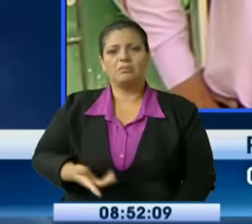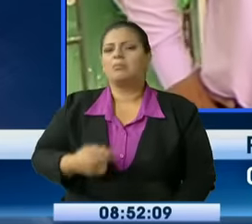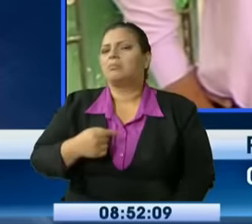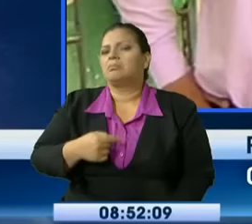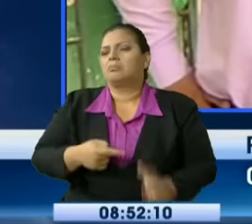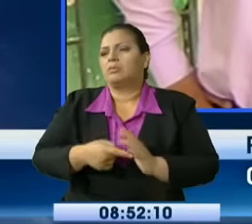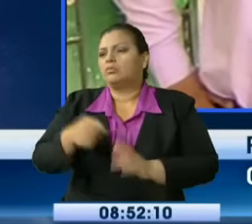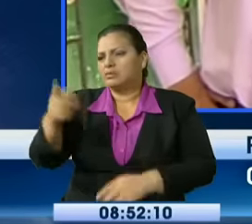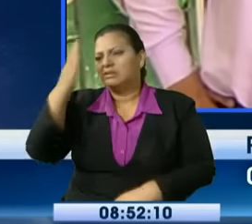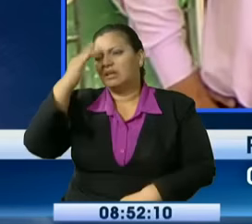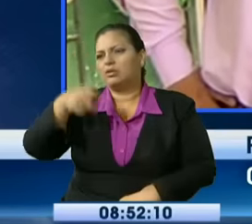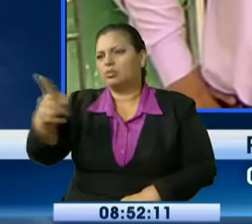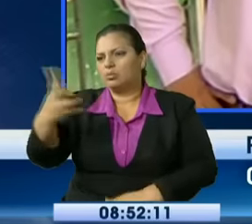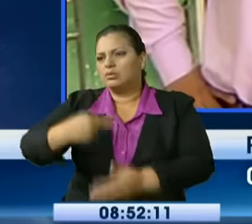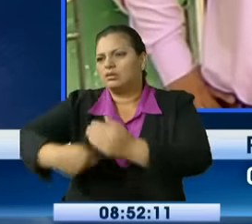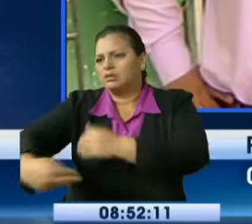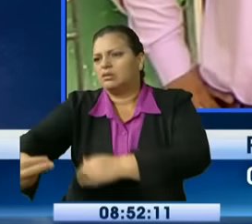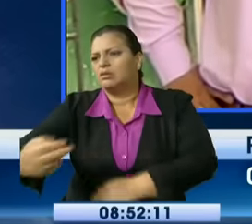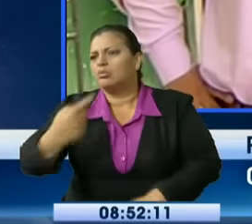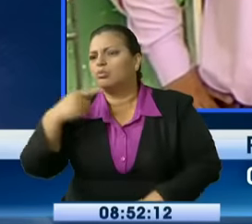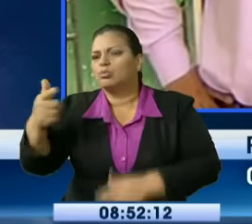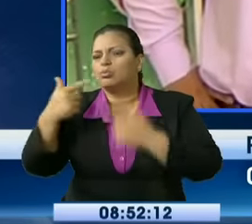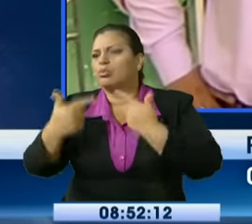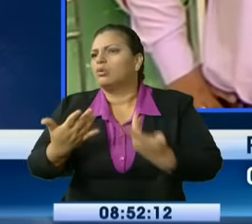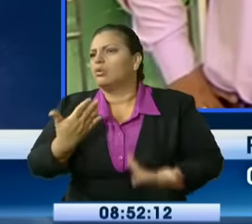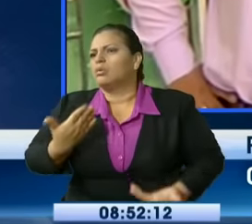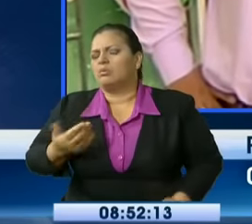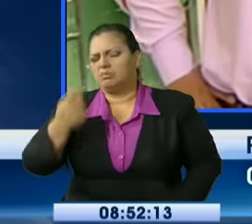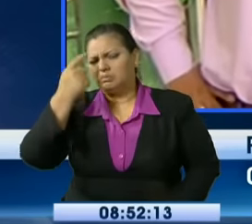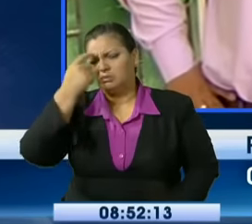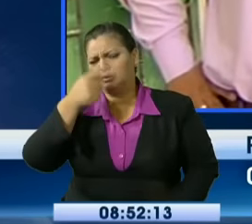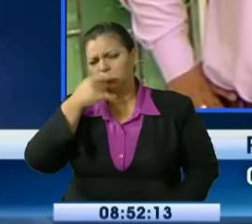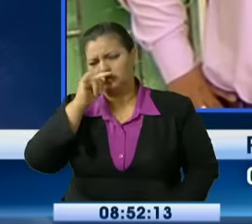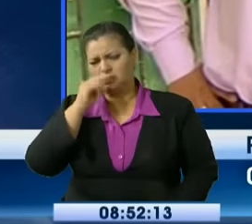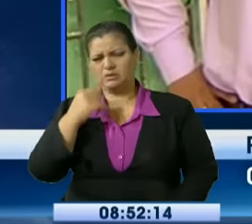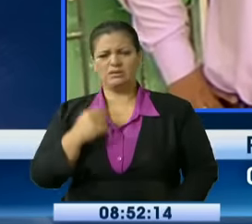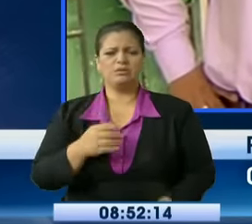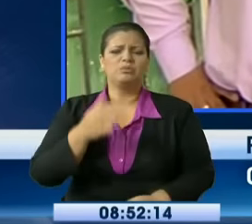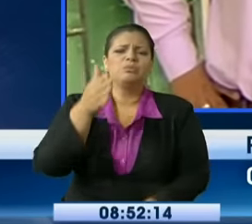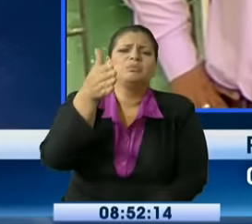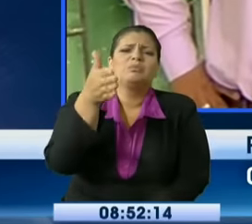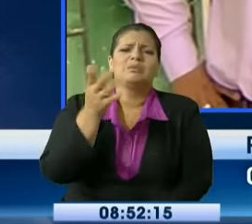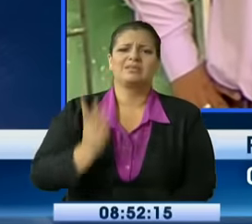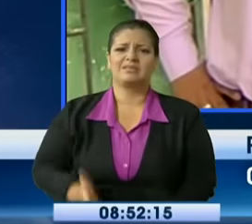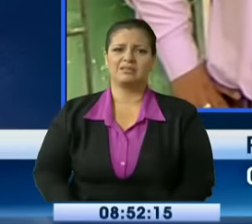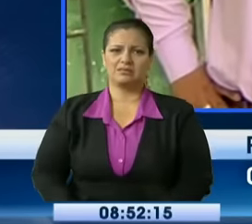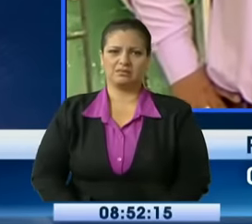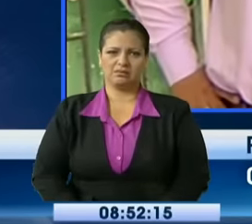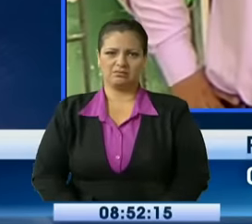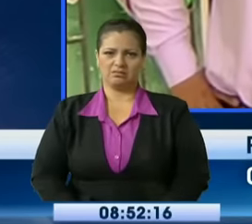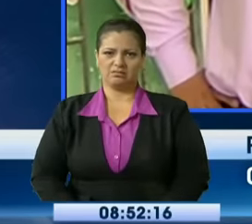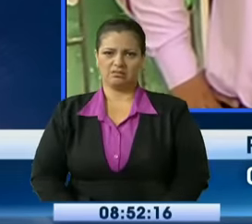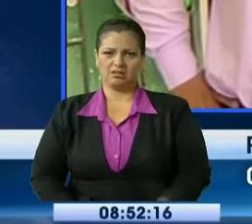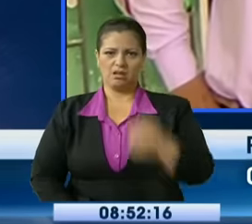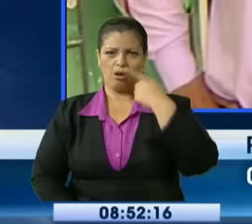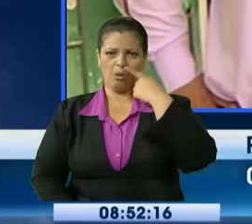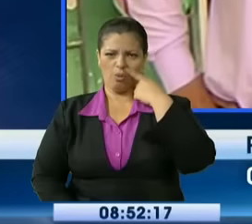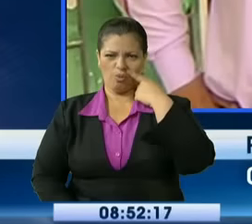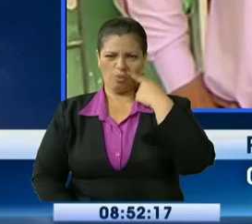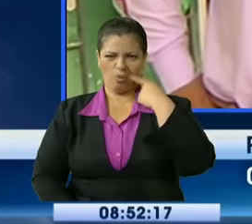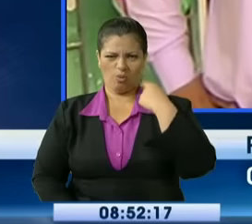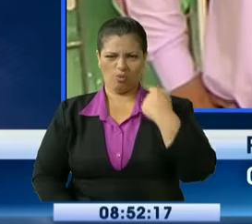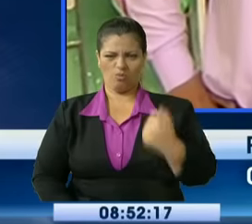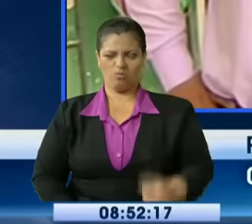pone a pensar en eso, un niño de 8 años. Así es. Es lo que digo, ¿no? Si el hombre se sentía ofendido,